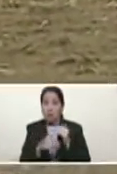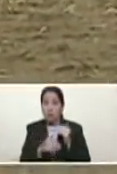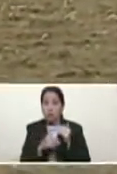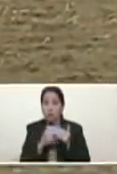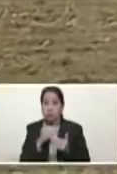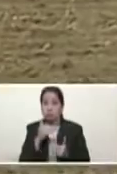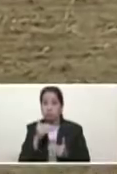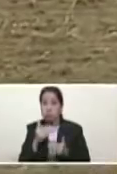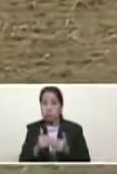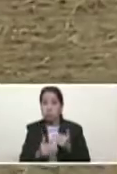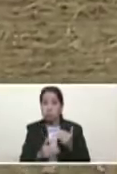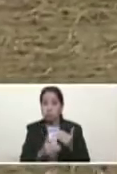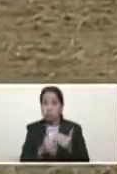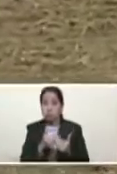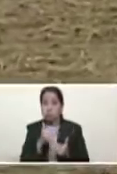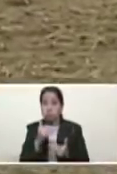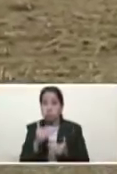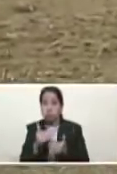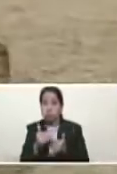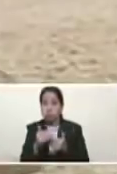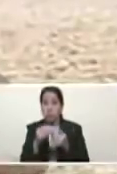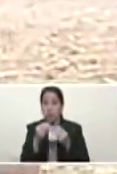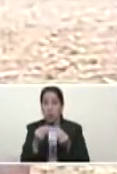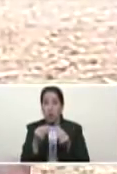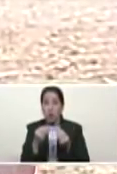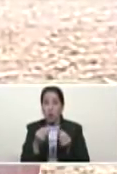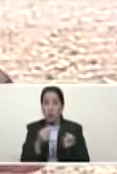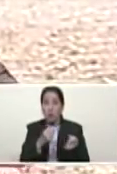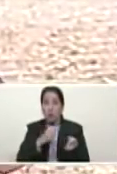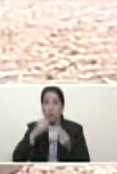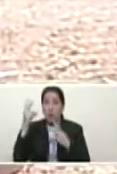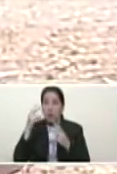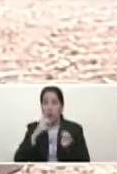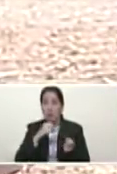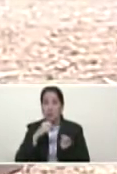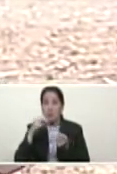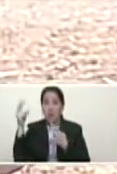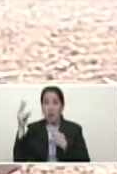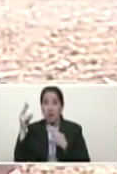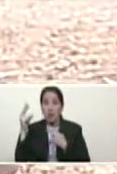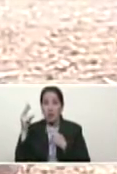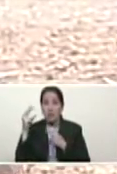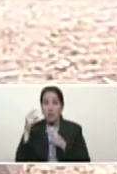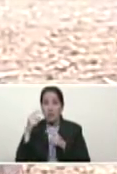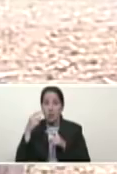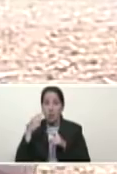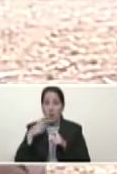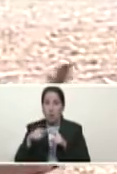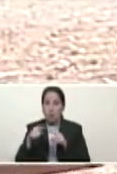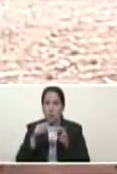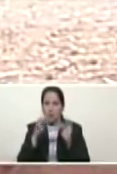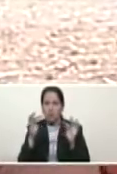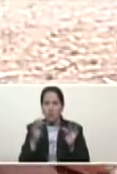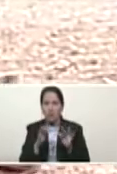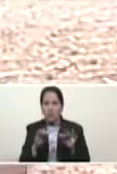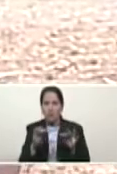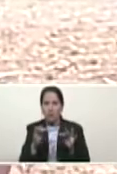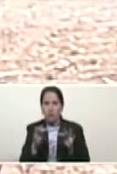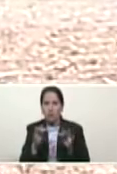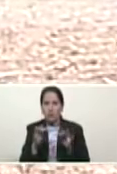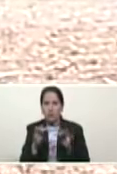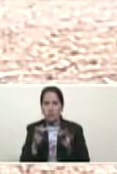dependiente petrolero exportador, del modelo de, ¿cómo es que